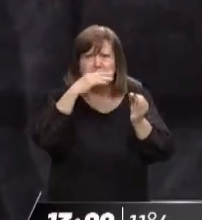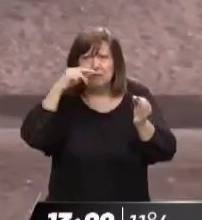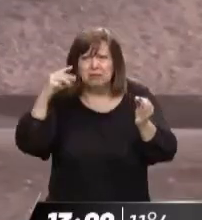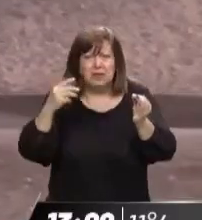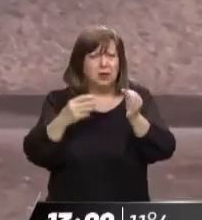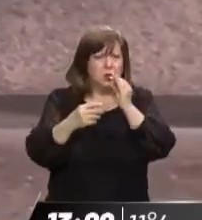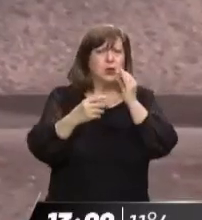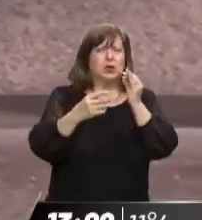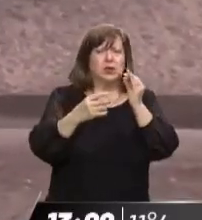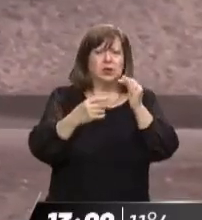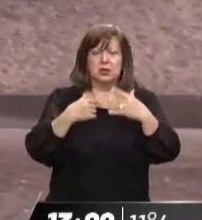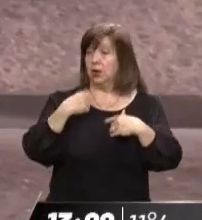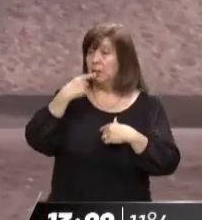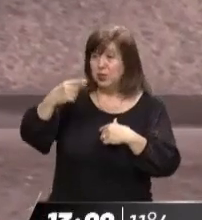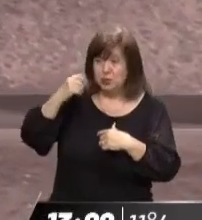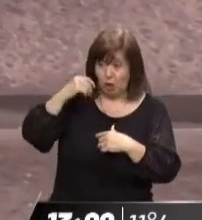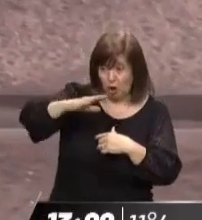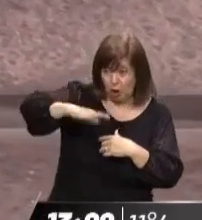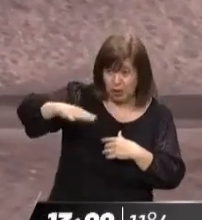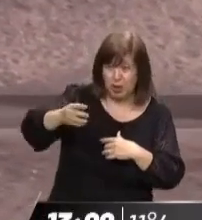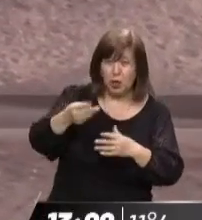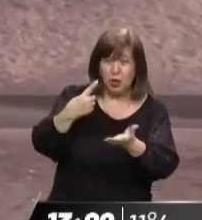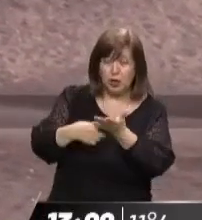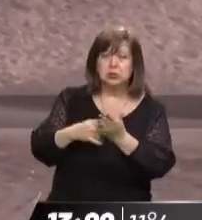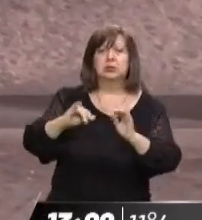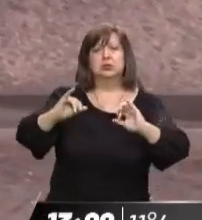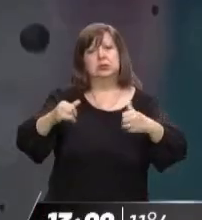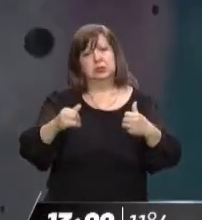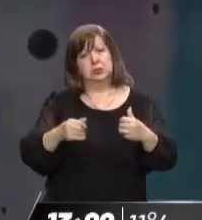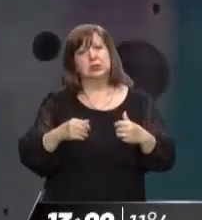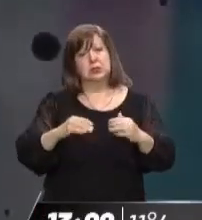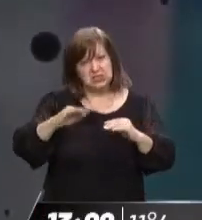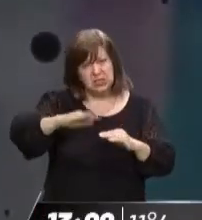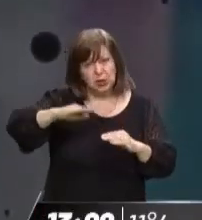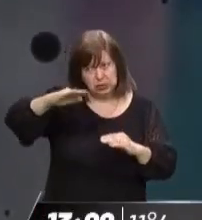¿Mucha droga en los más chiquitos? Sí, en todos lados, chiquitos y grandes.